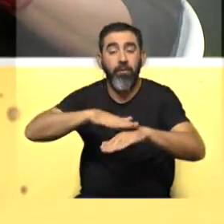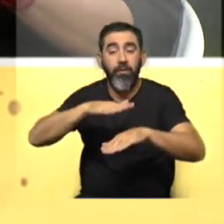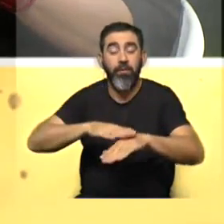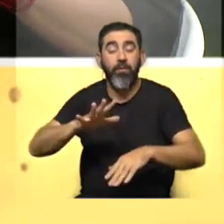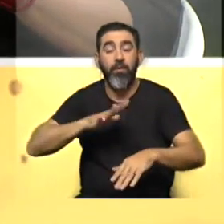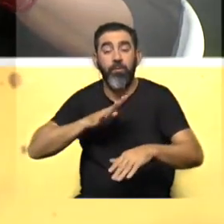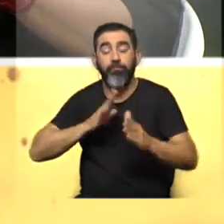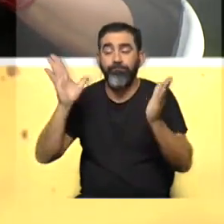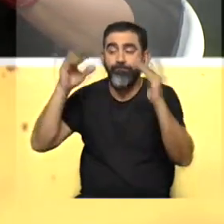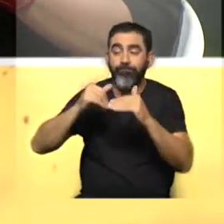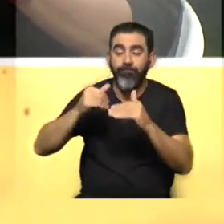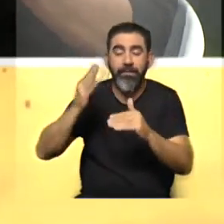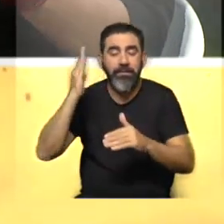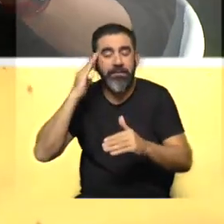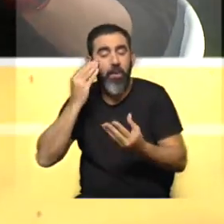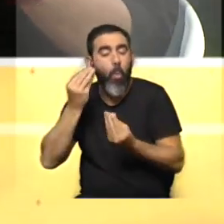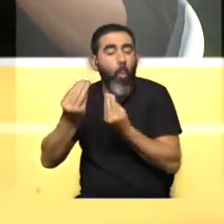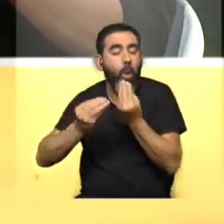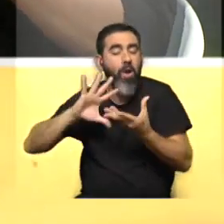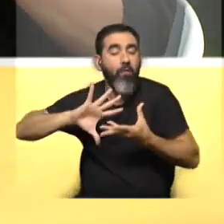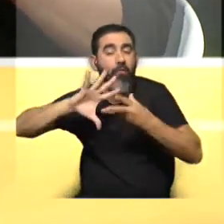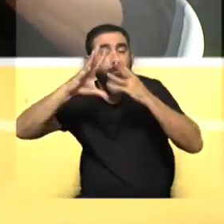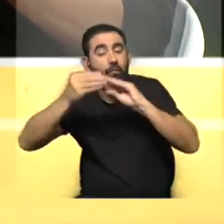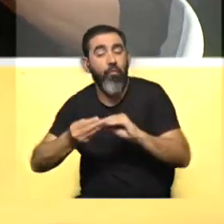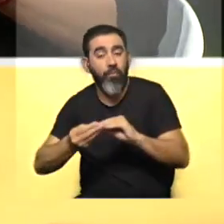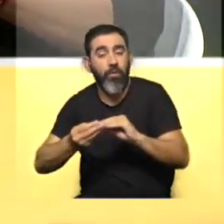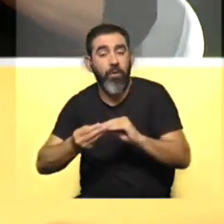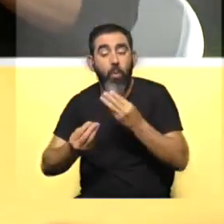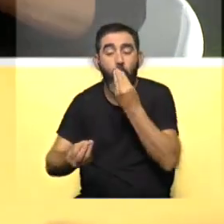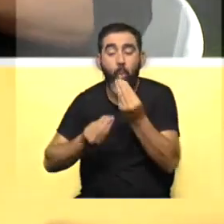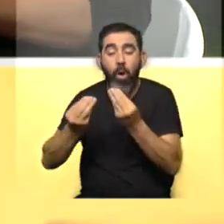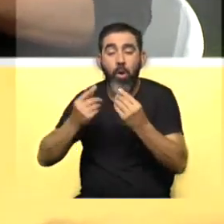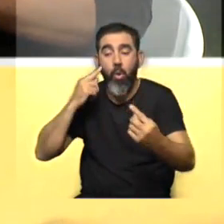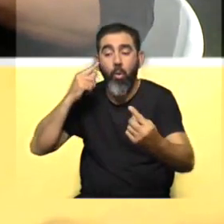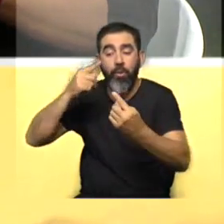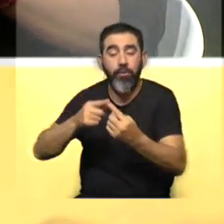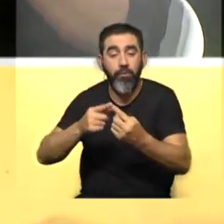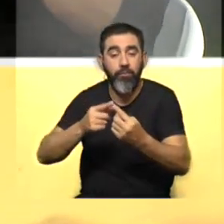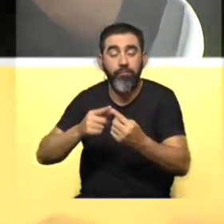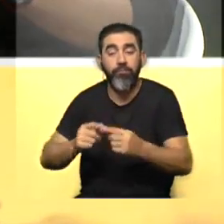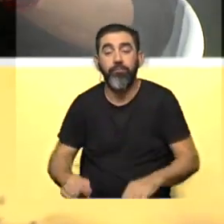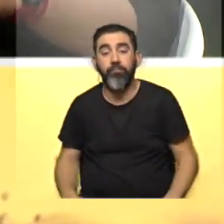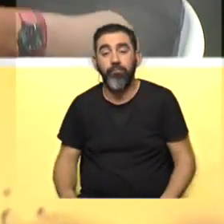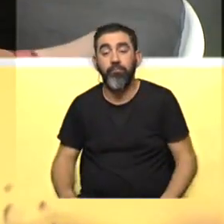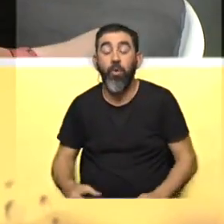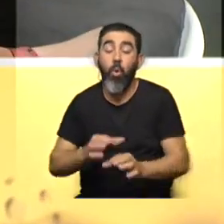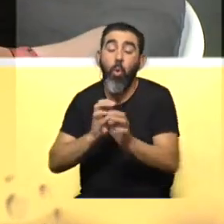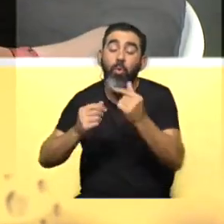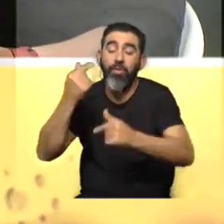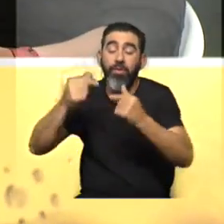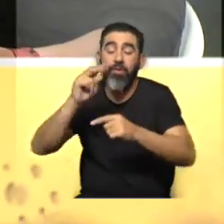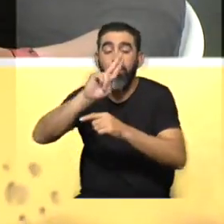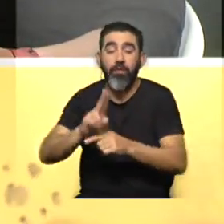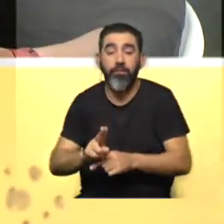no hemos hilado tan fino de cuáles formas responden a cuál función o uso. O pueden tener múltiples usos también.